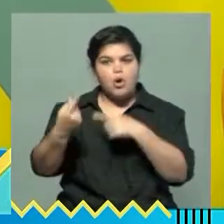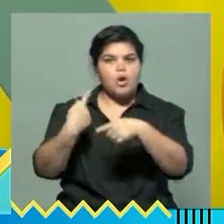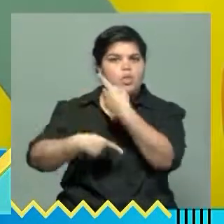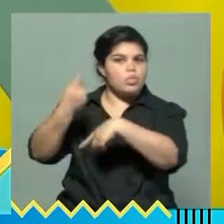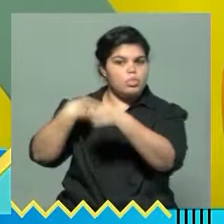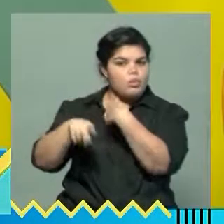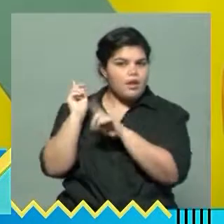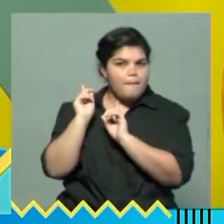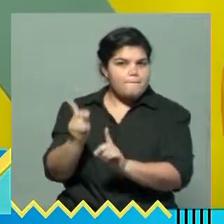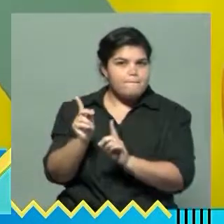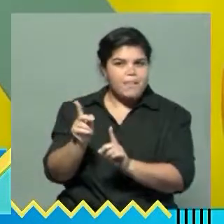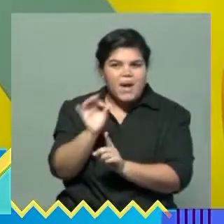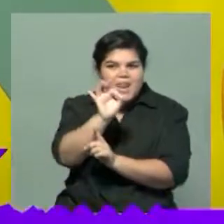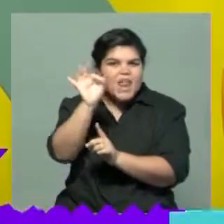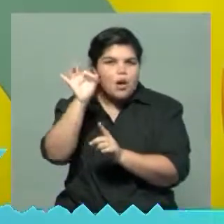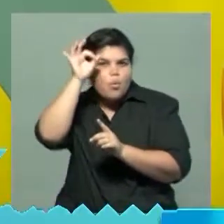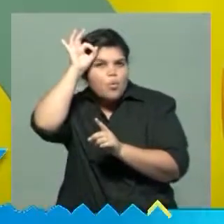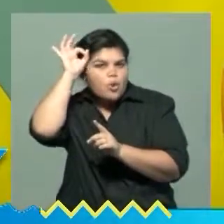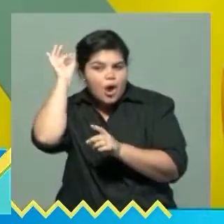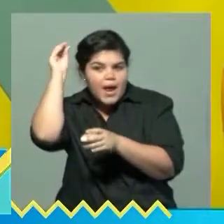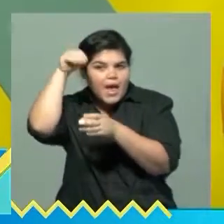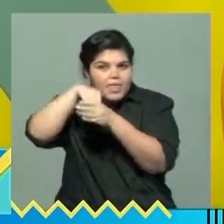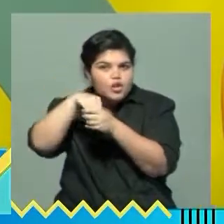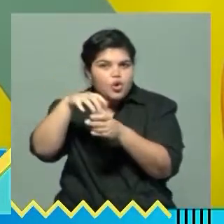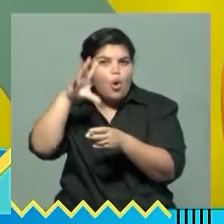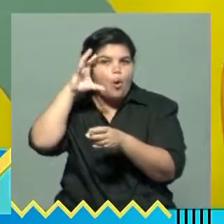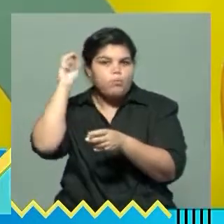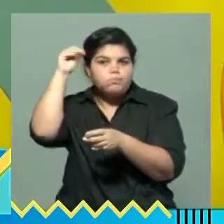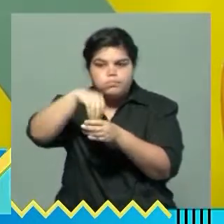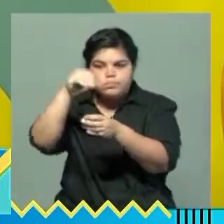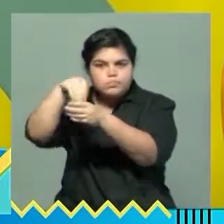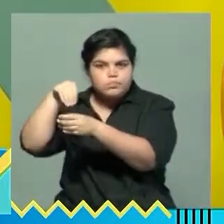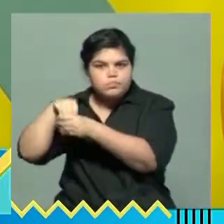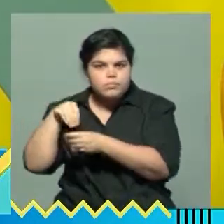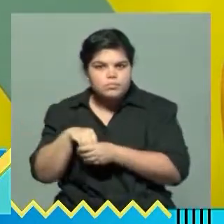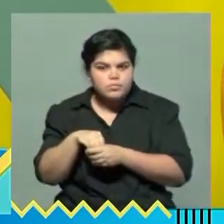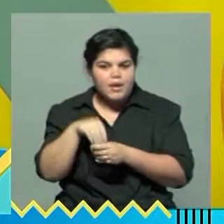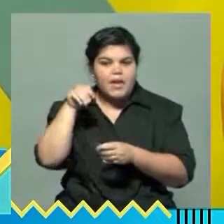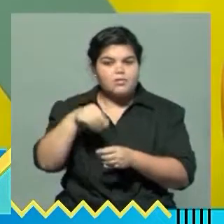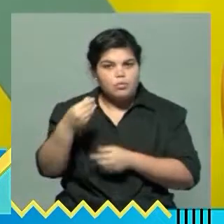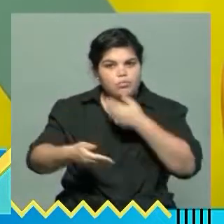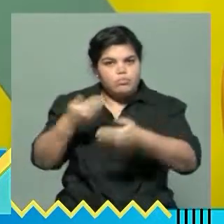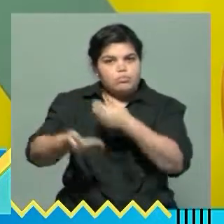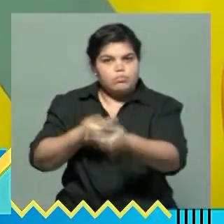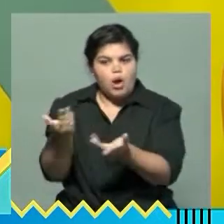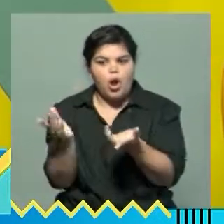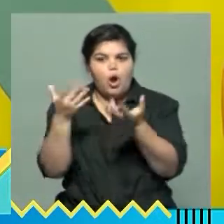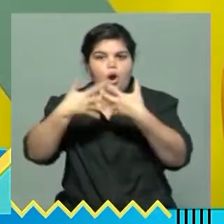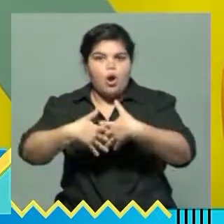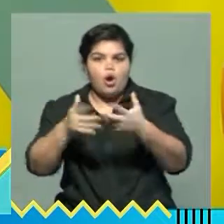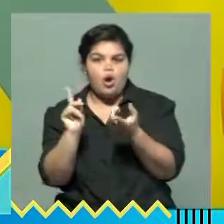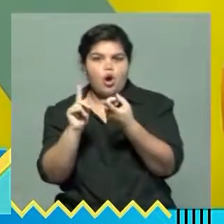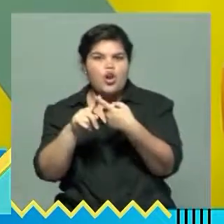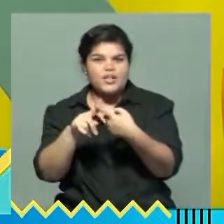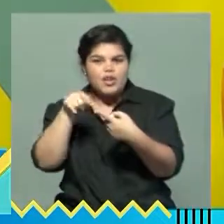esas menos neuronas que nos quedan. Entonces no es la cantidad de neuronas, es la eficacia en las conexiones. Bien.